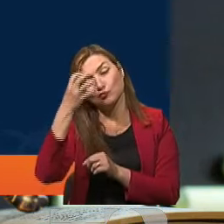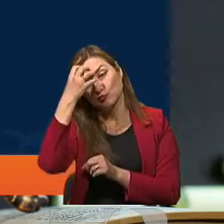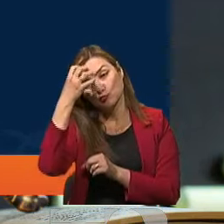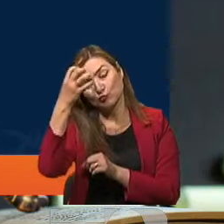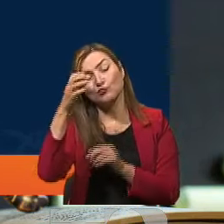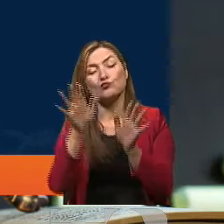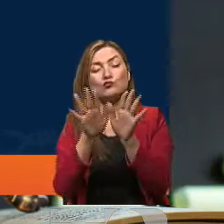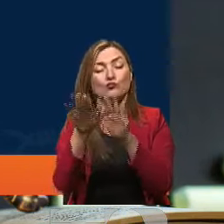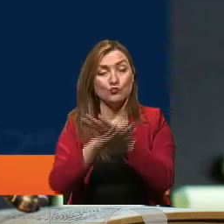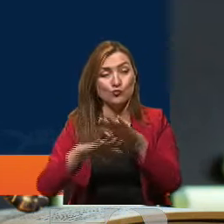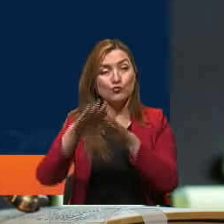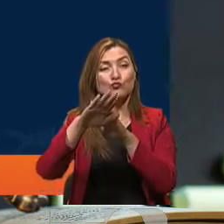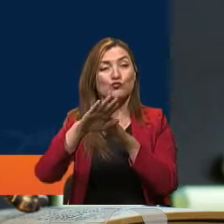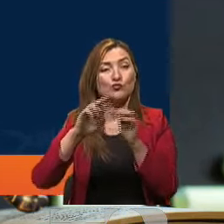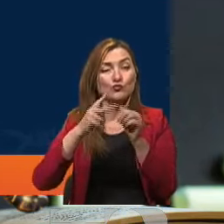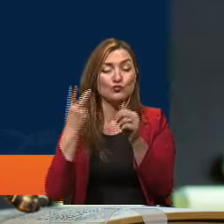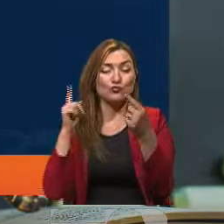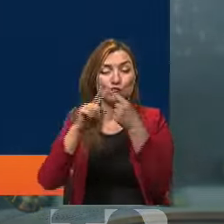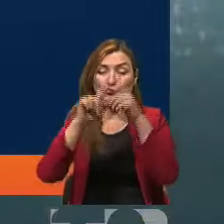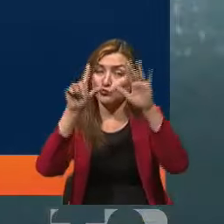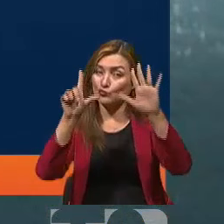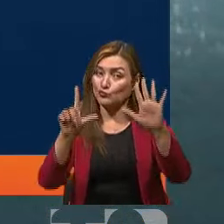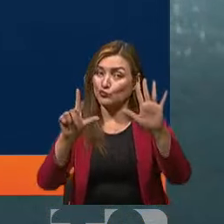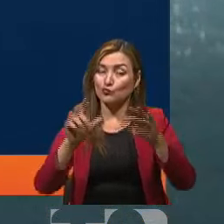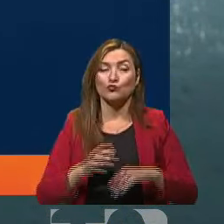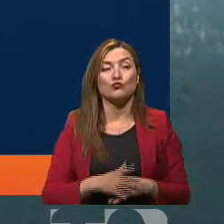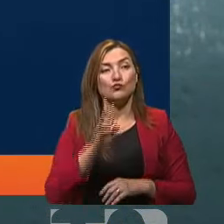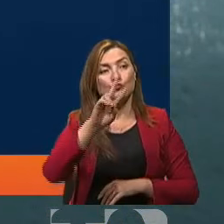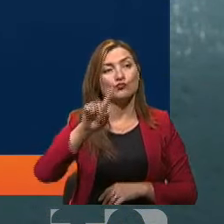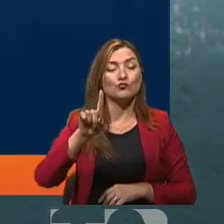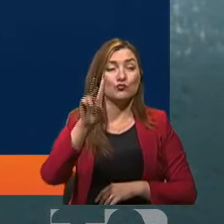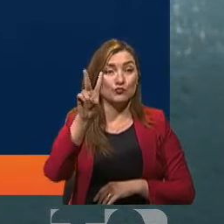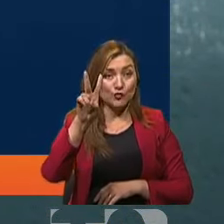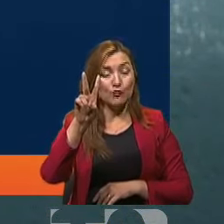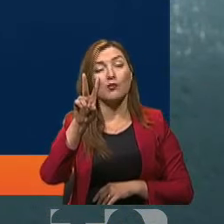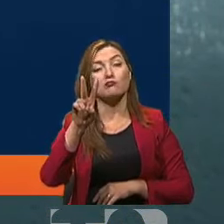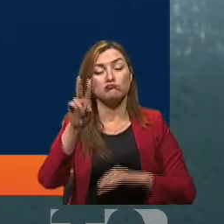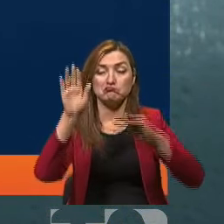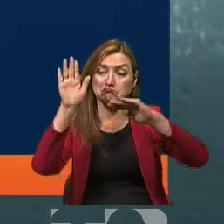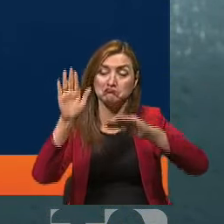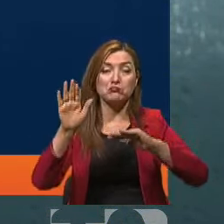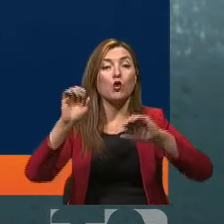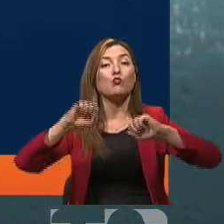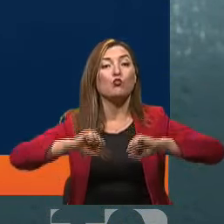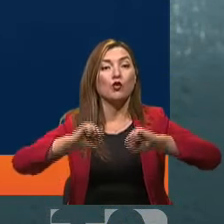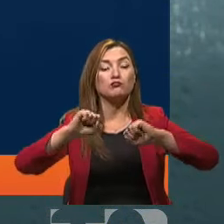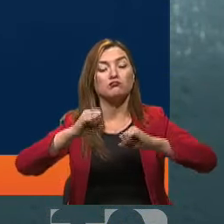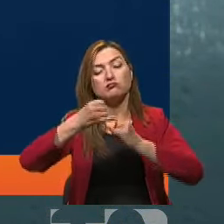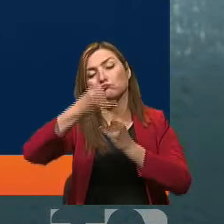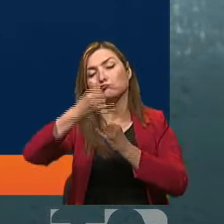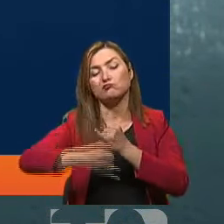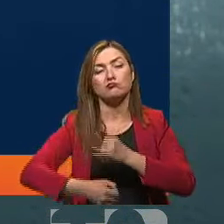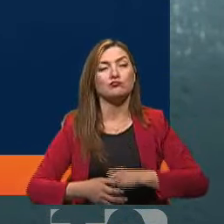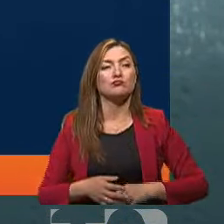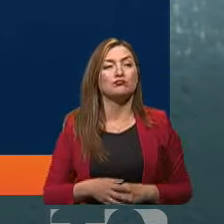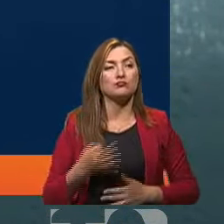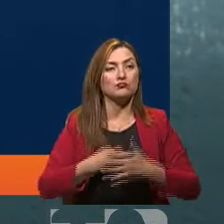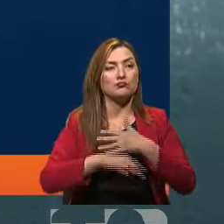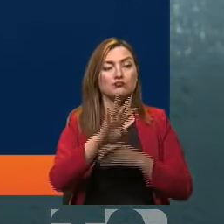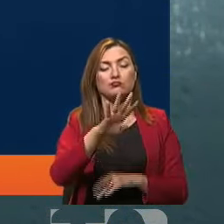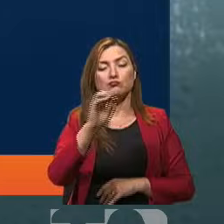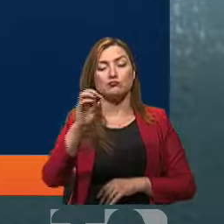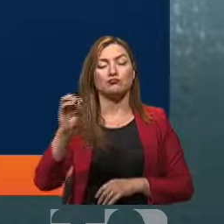general básica, de segundo a séptimo grado. Solo el 2,2% de ellos accederá a estos nombramientos definitivos, pues hay un total